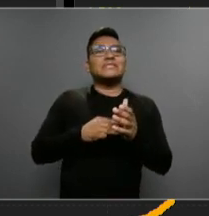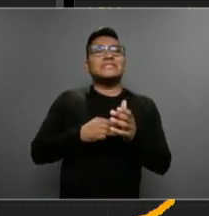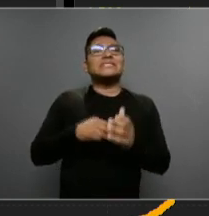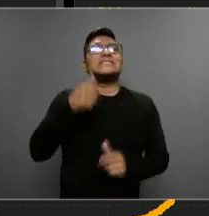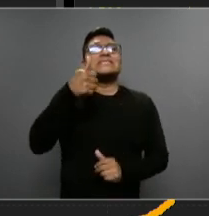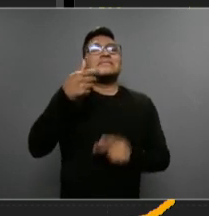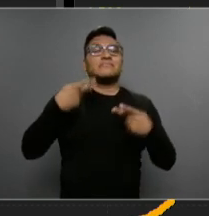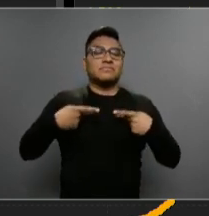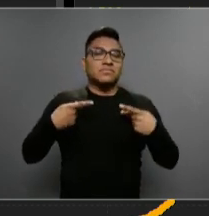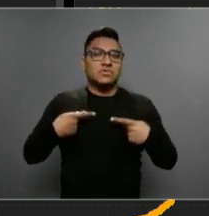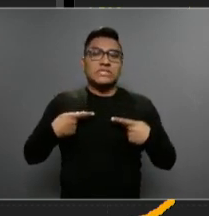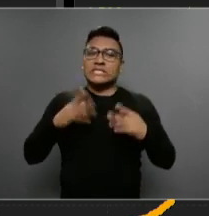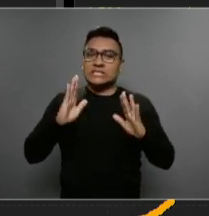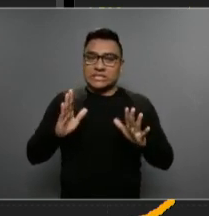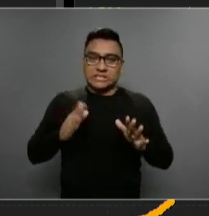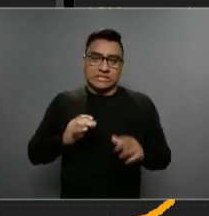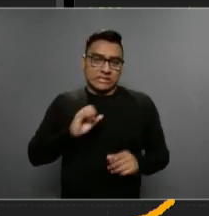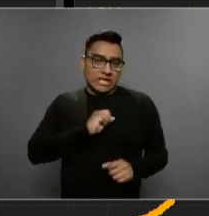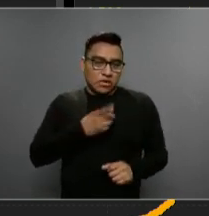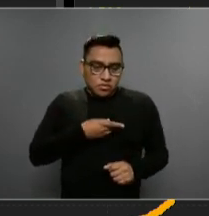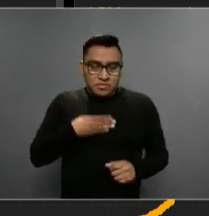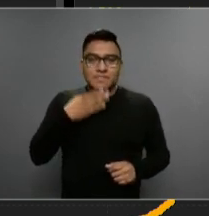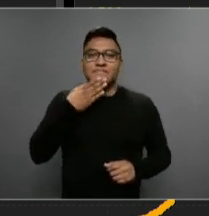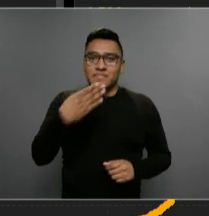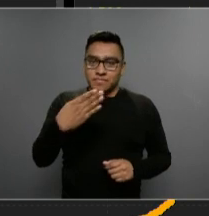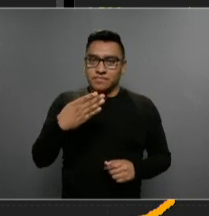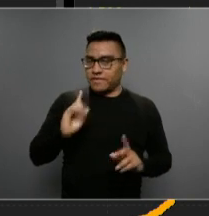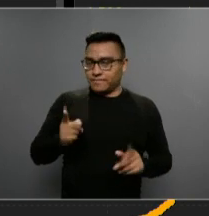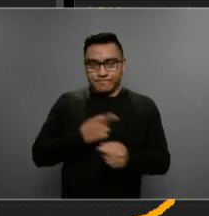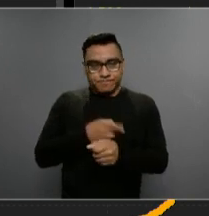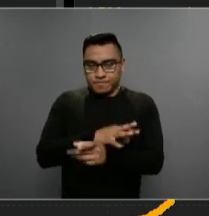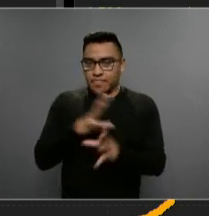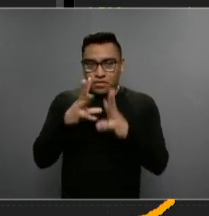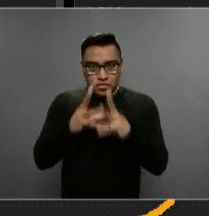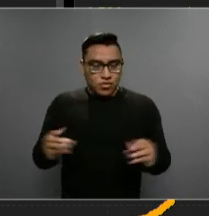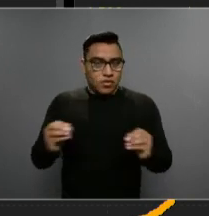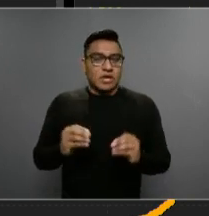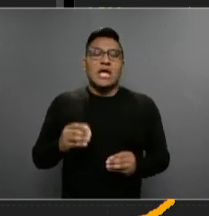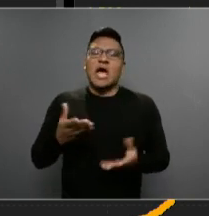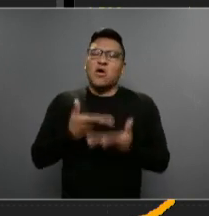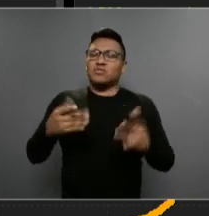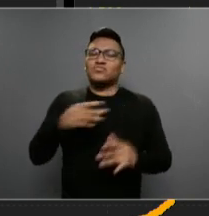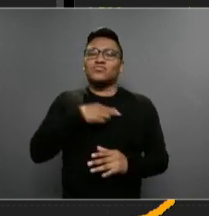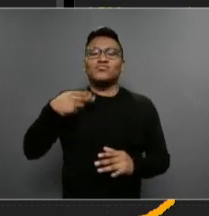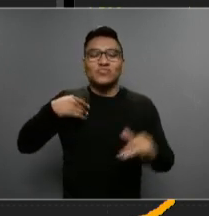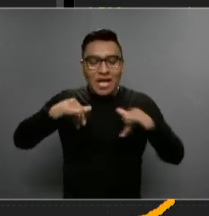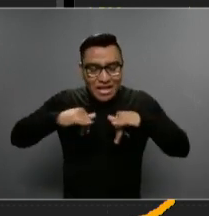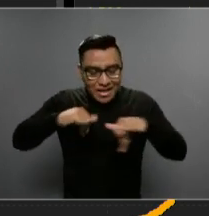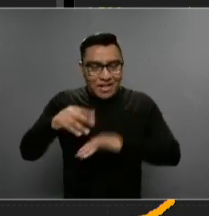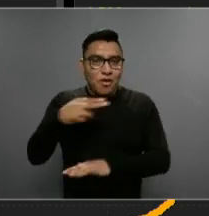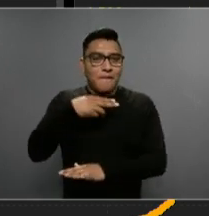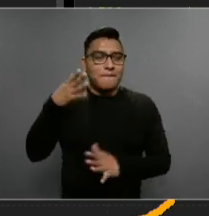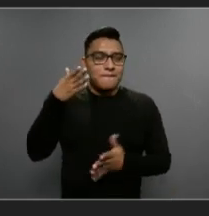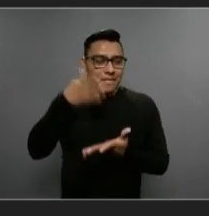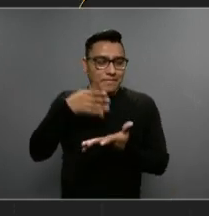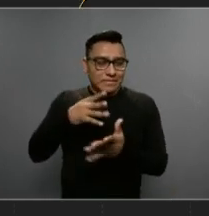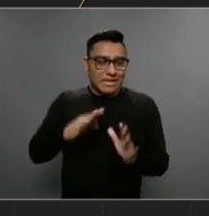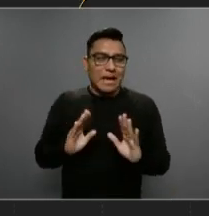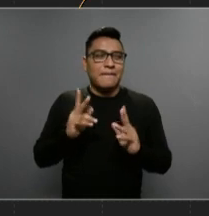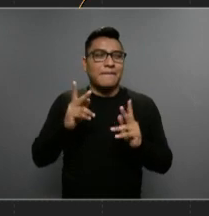171,006 Sí. recuperados. Imagínate tú. Y luego, ahora, vayámonos al gráfico de